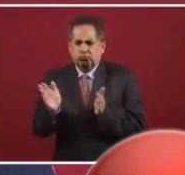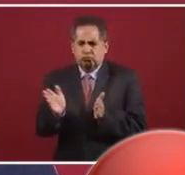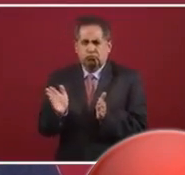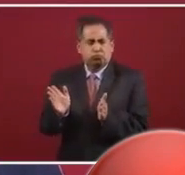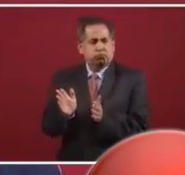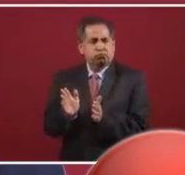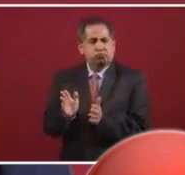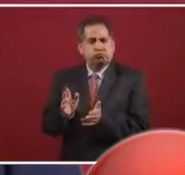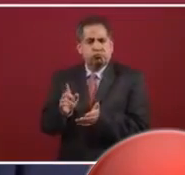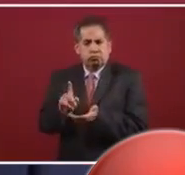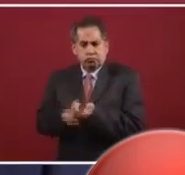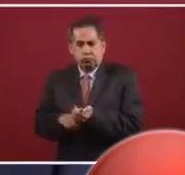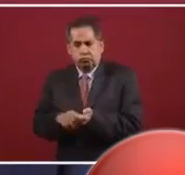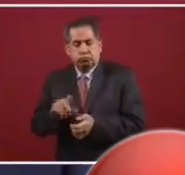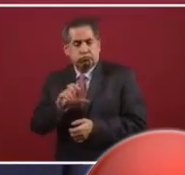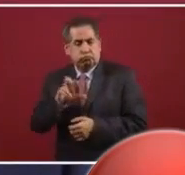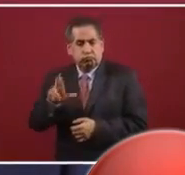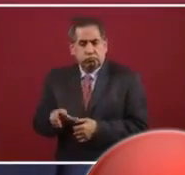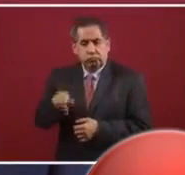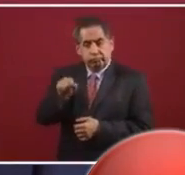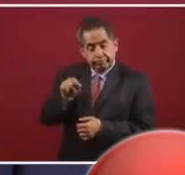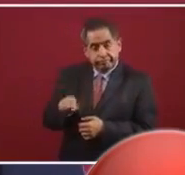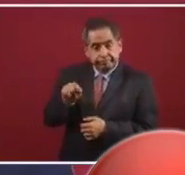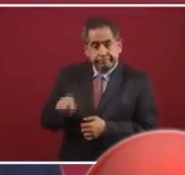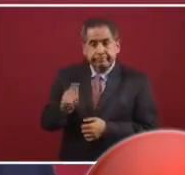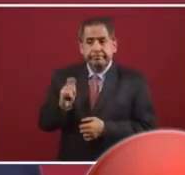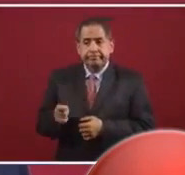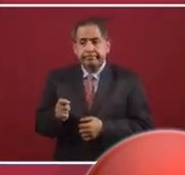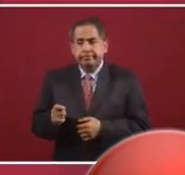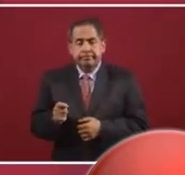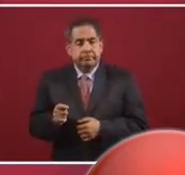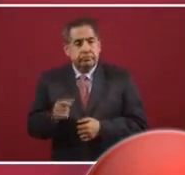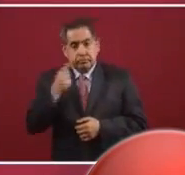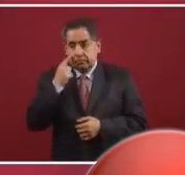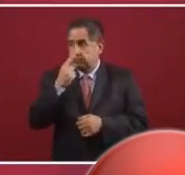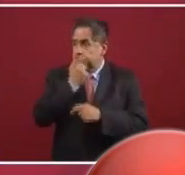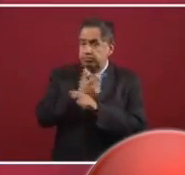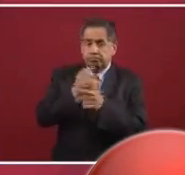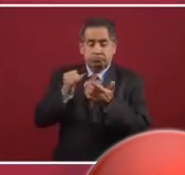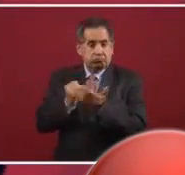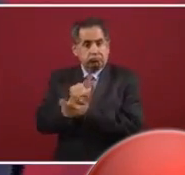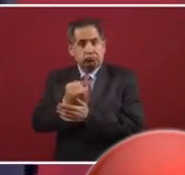es un país con democracia